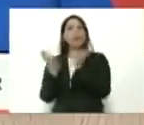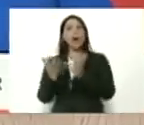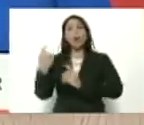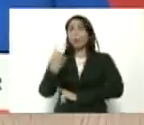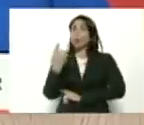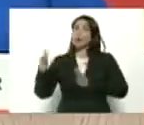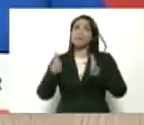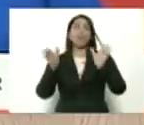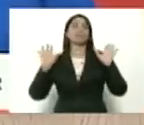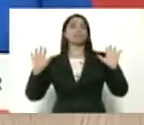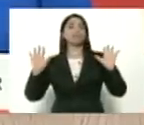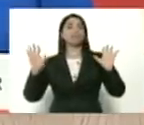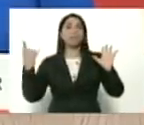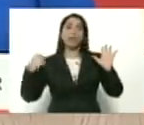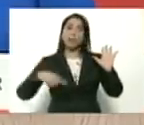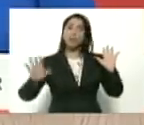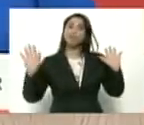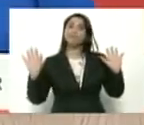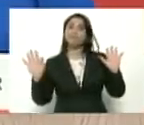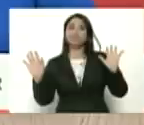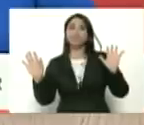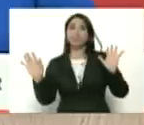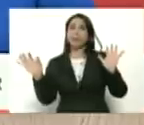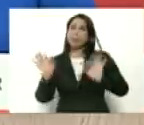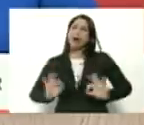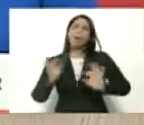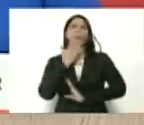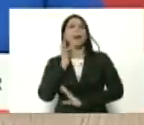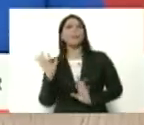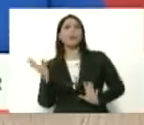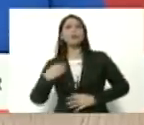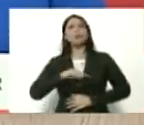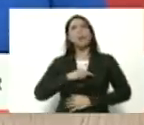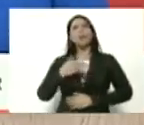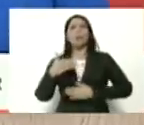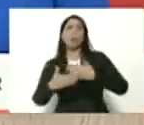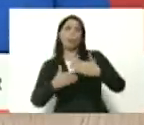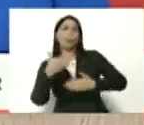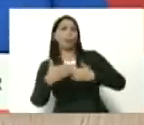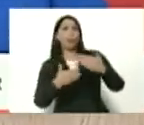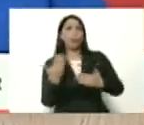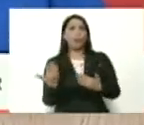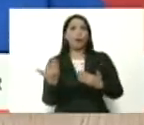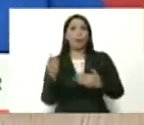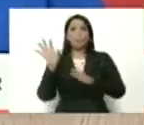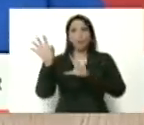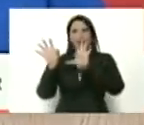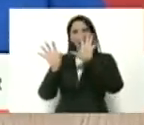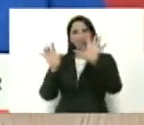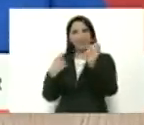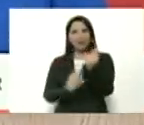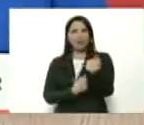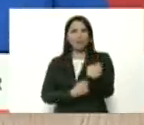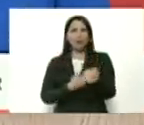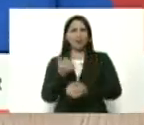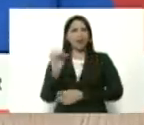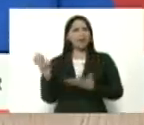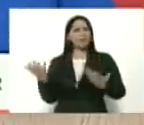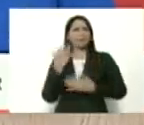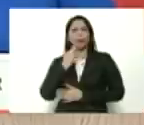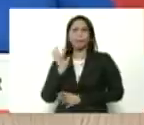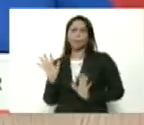única vía que tenemos. De nada vale que nosotros avancemos si países hermanos están,